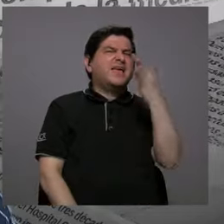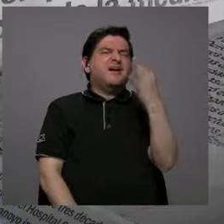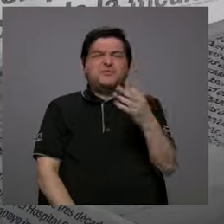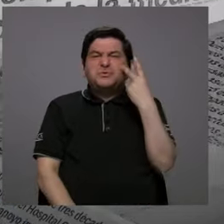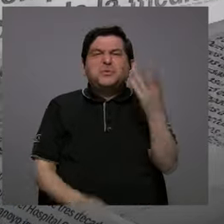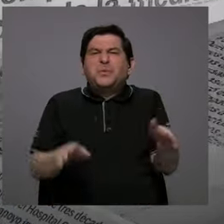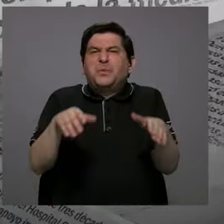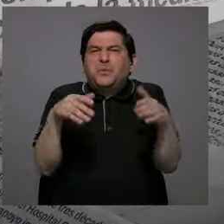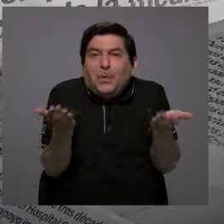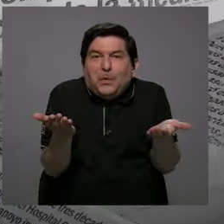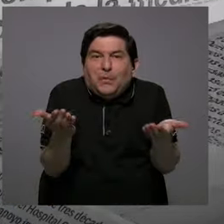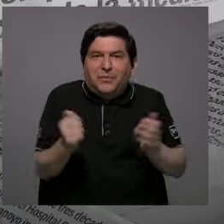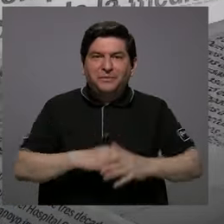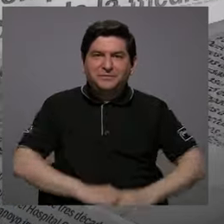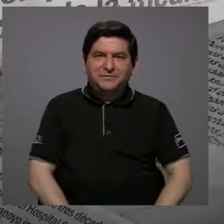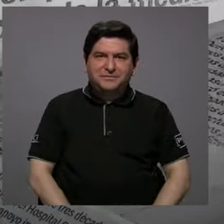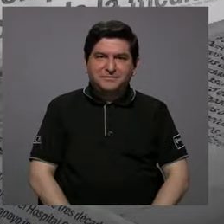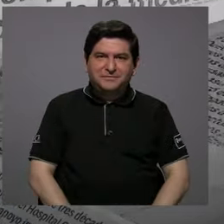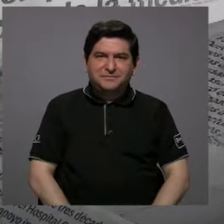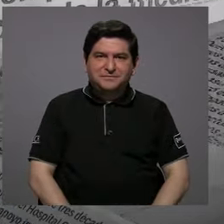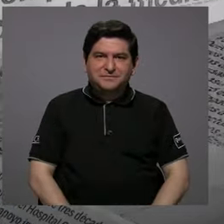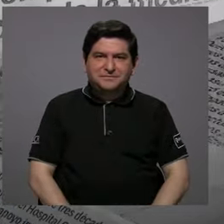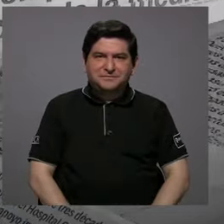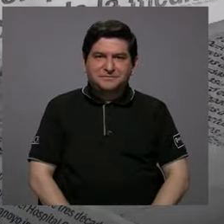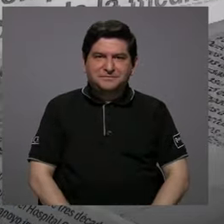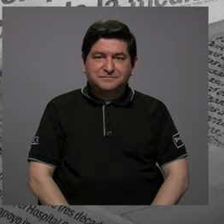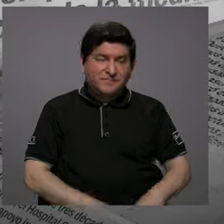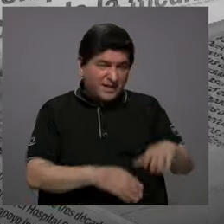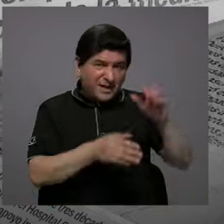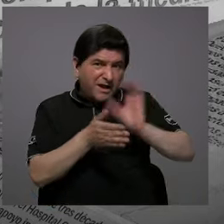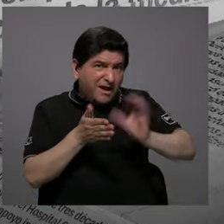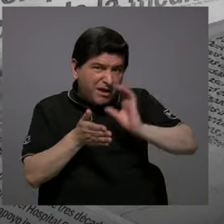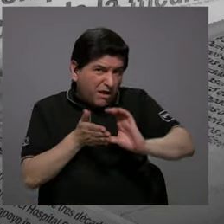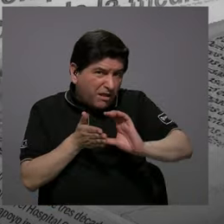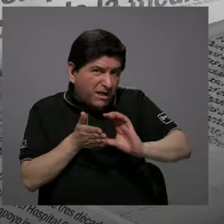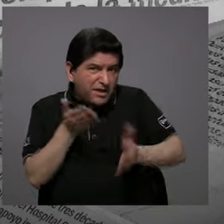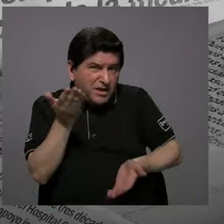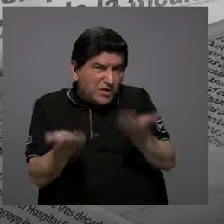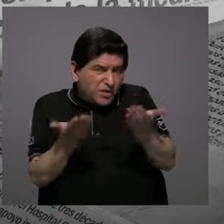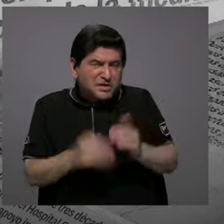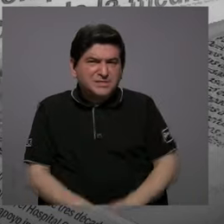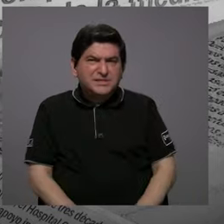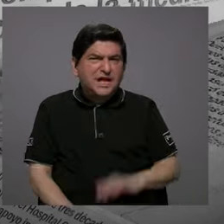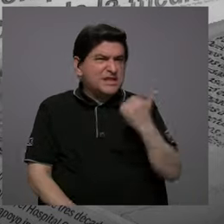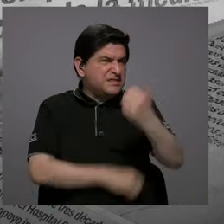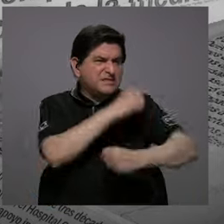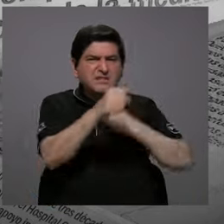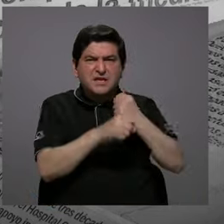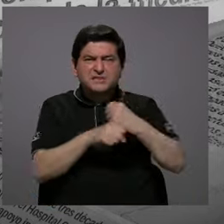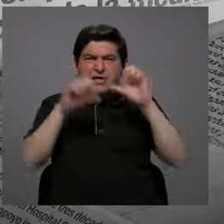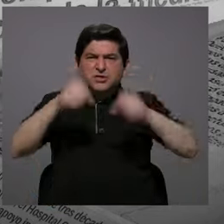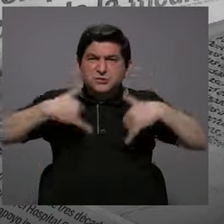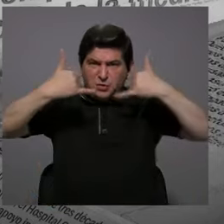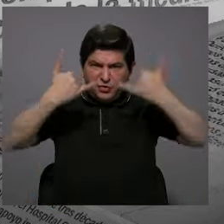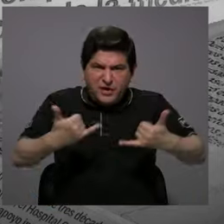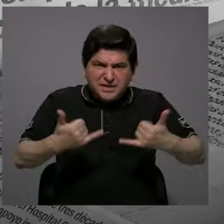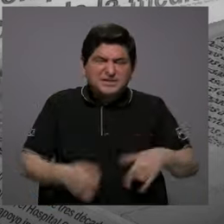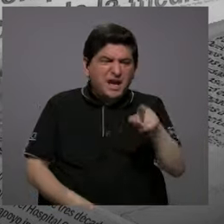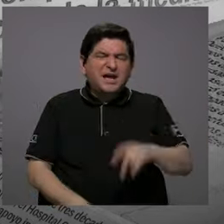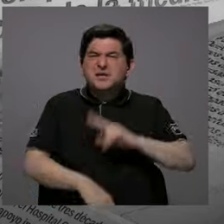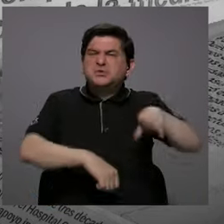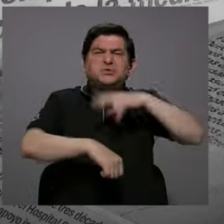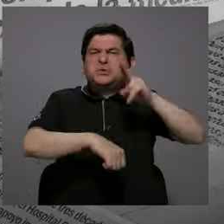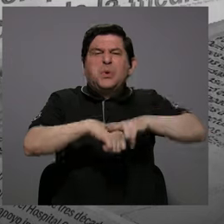lo ve lo vería que a nivel de secundaria lo en 10 años sea algo como muy